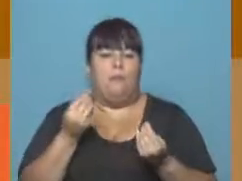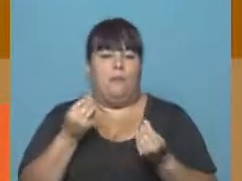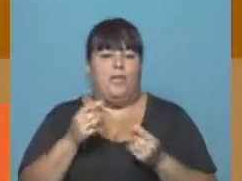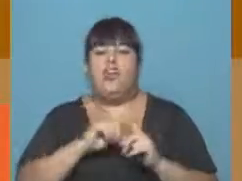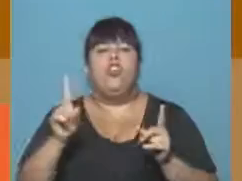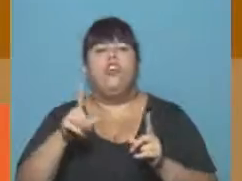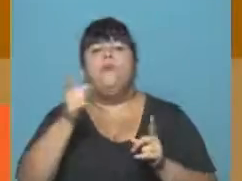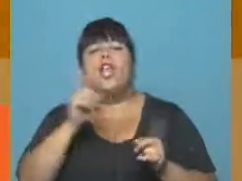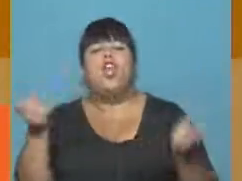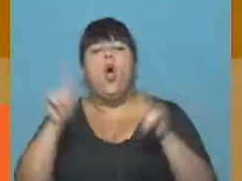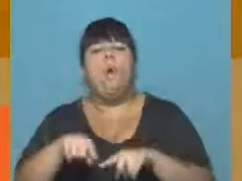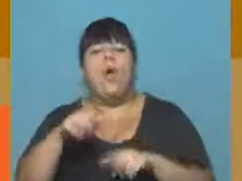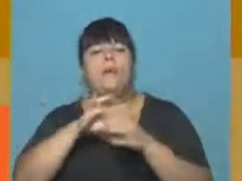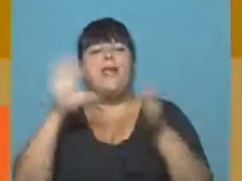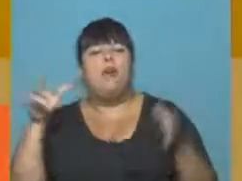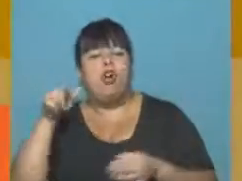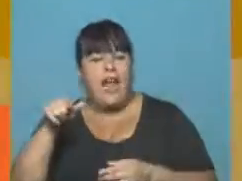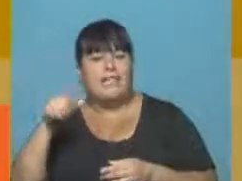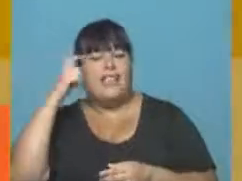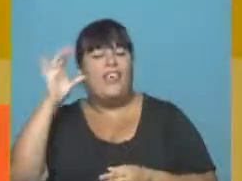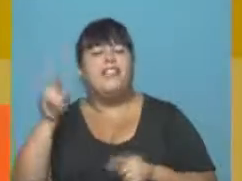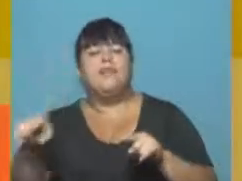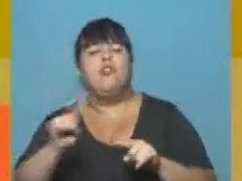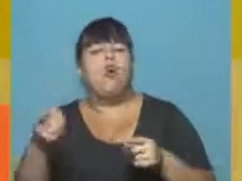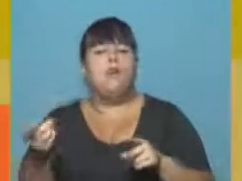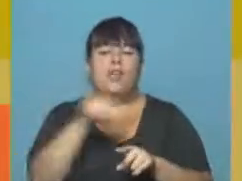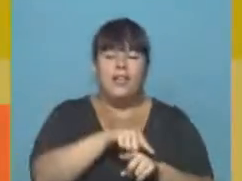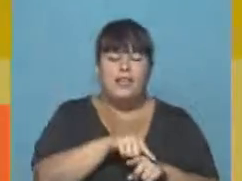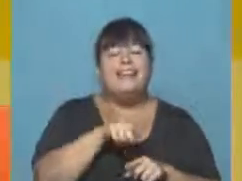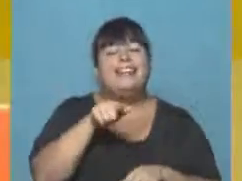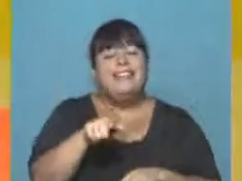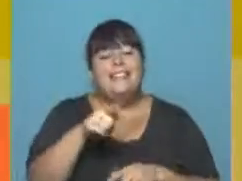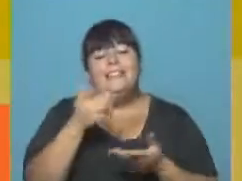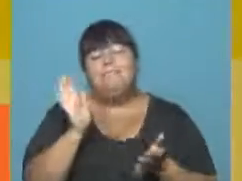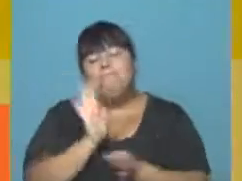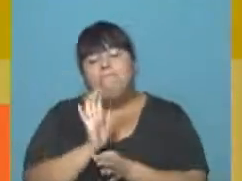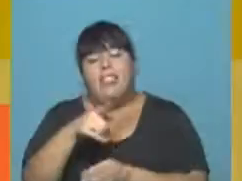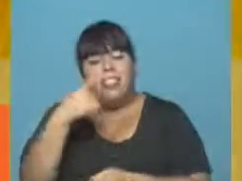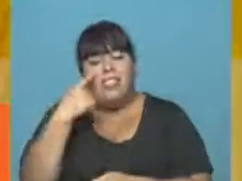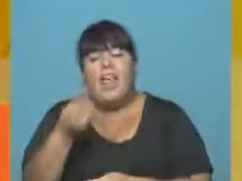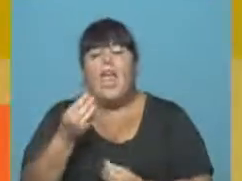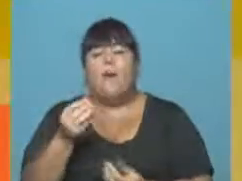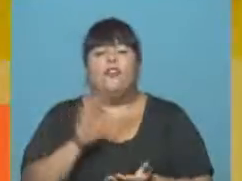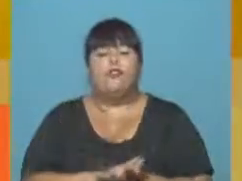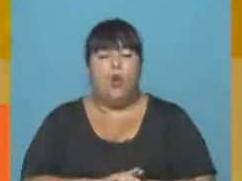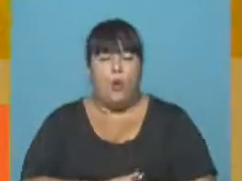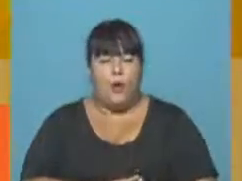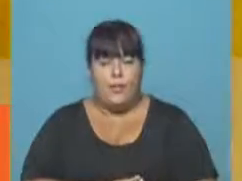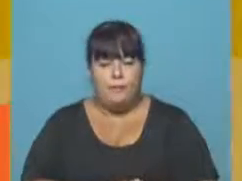y no la recuperación de la democracia y del 10 de diciembre? Y esto tiene que ver fundamentalmente con